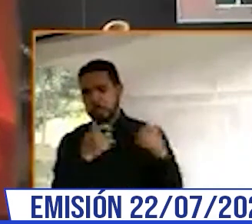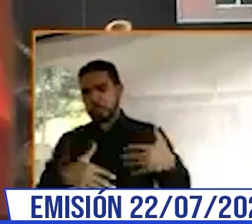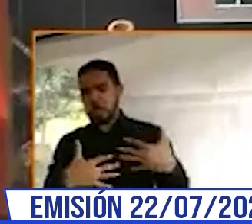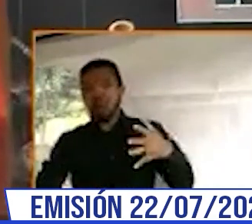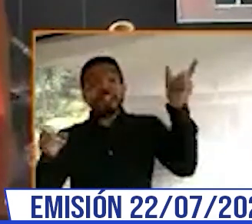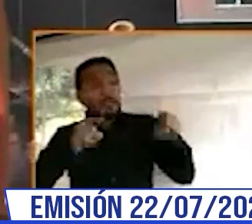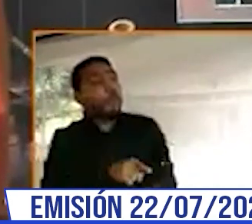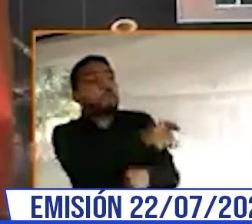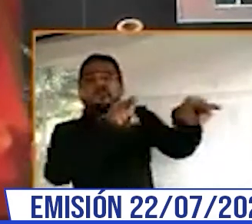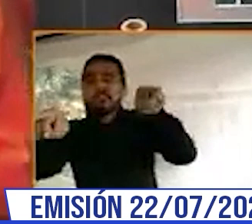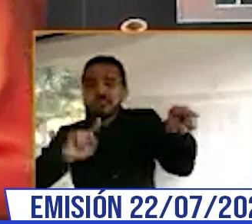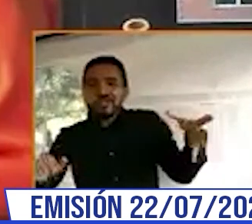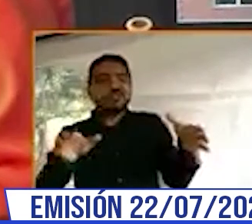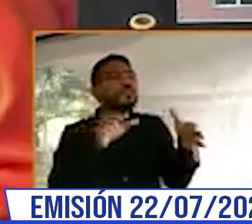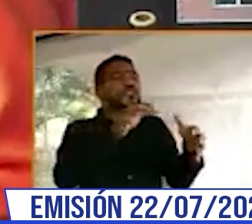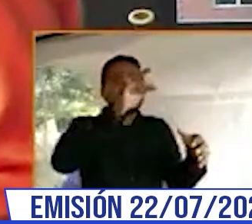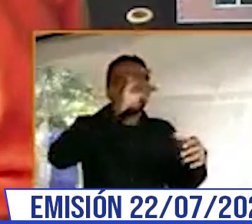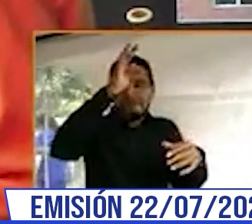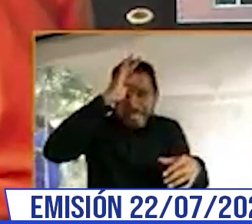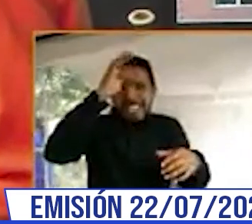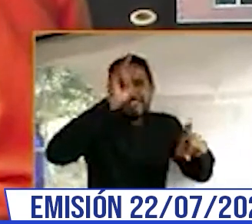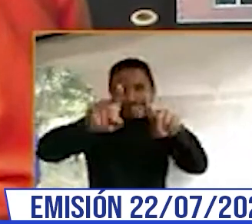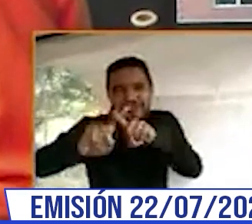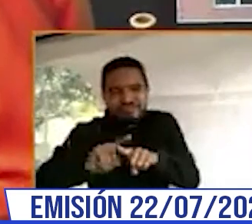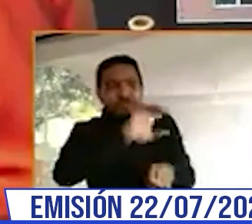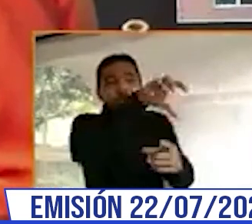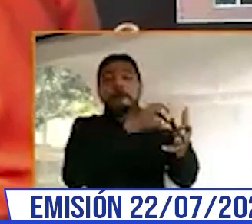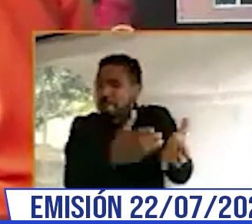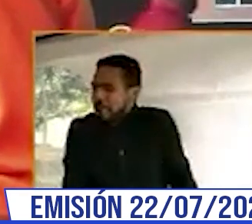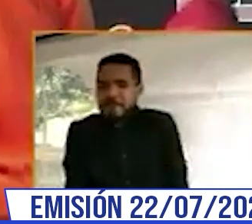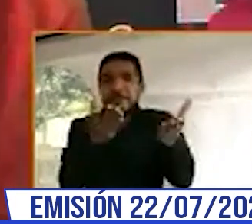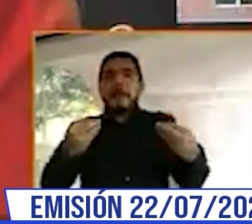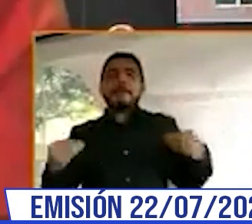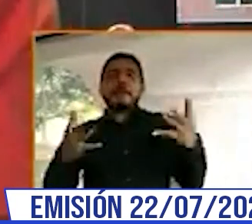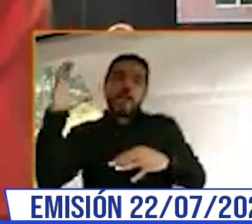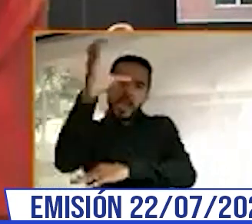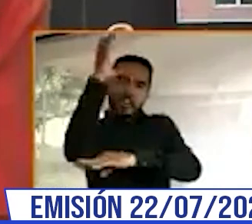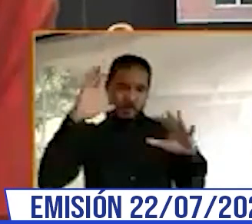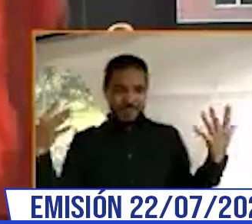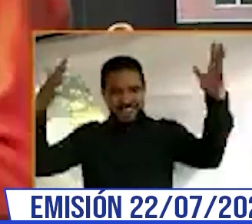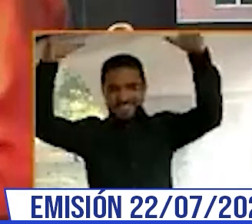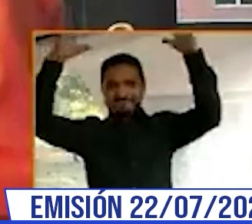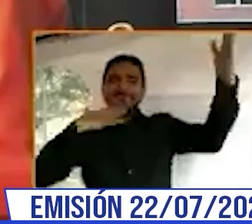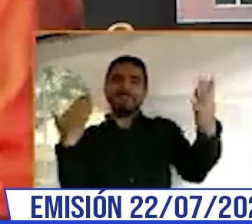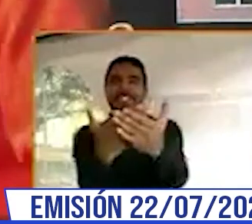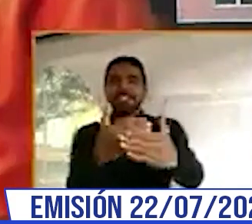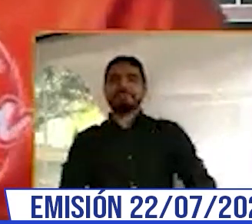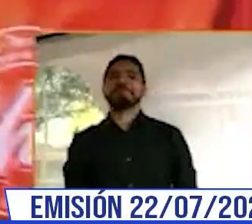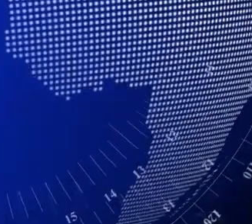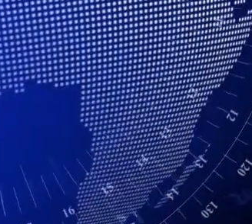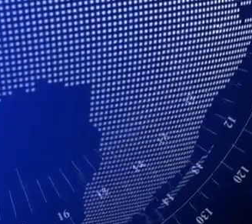centros médicos del municipio de Chía, mil gracias. Adelante y que viva Colombia. Muchas gracias.